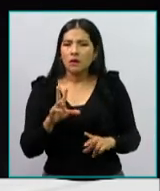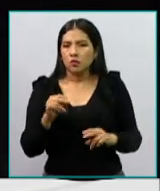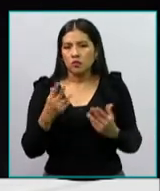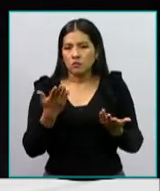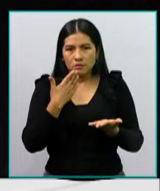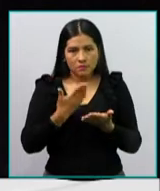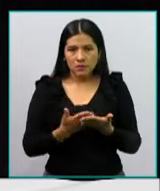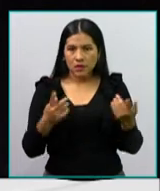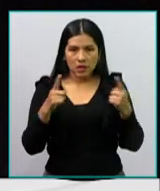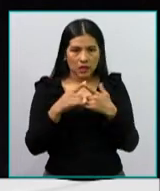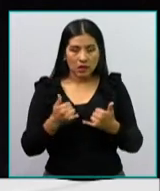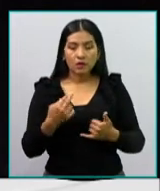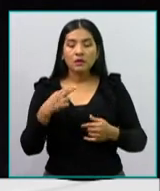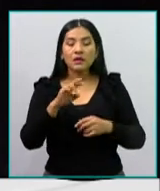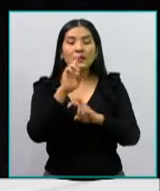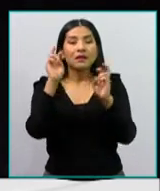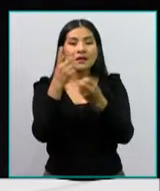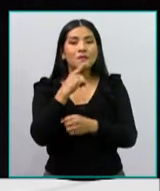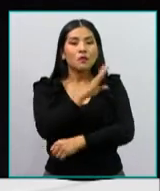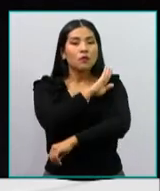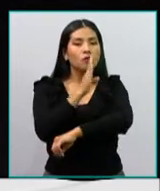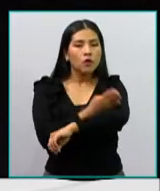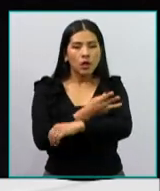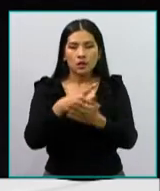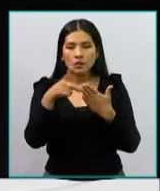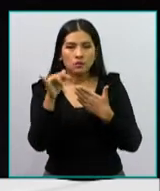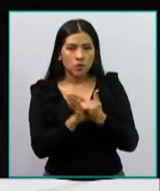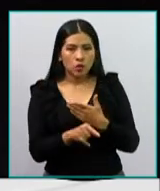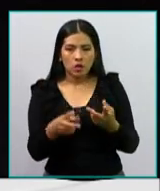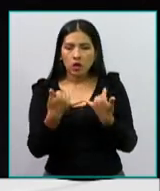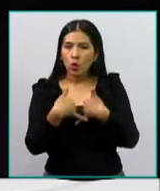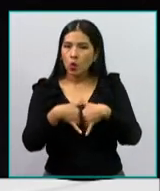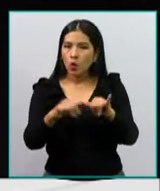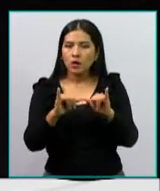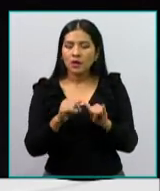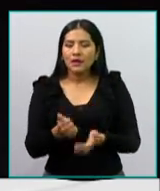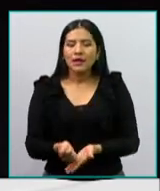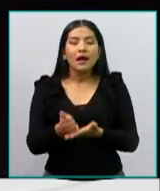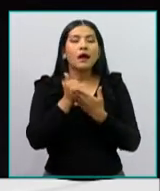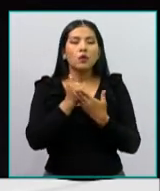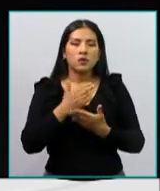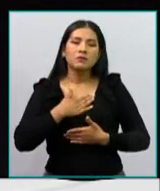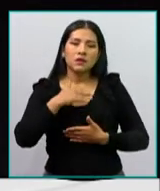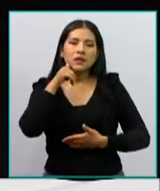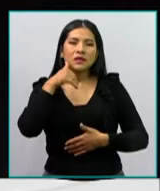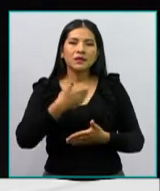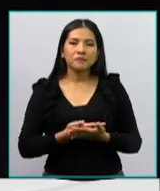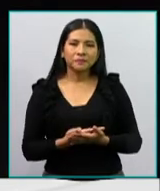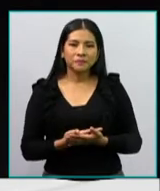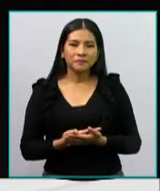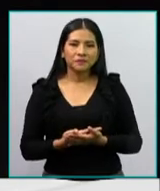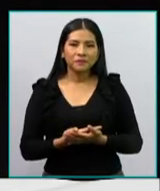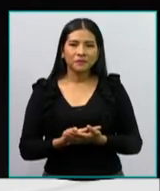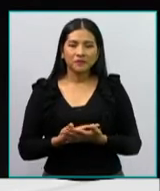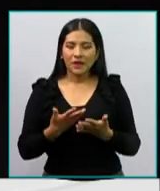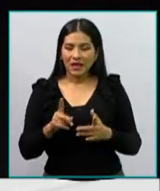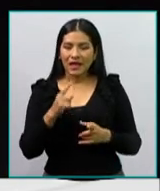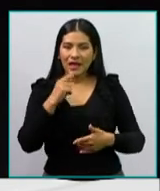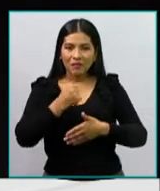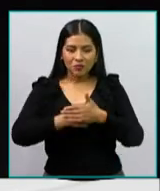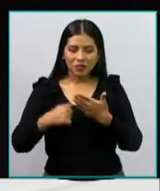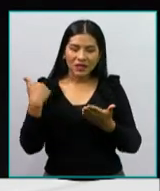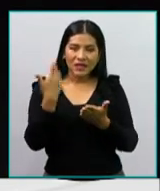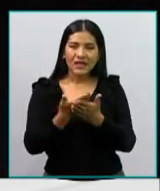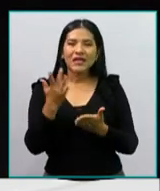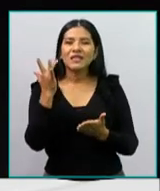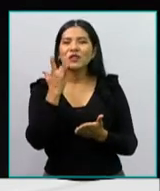fuerza de mis proyectos, la fuerza de continuar en esto, ha sido mi hija. Entonces, yo creo que ha llegado con mucha suerte como para